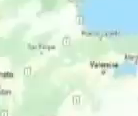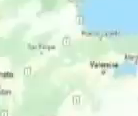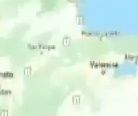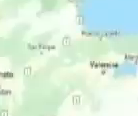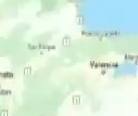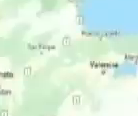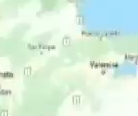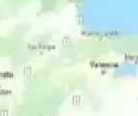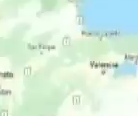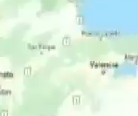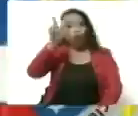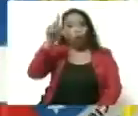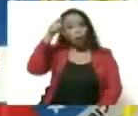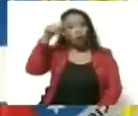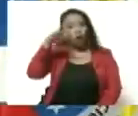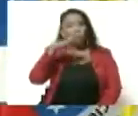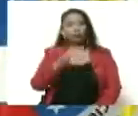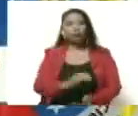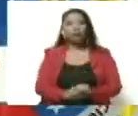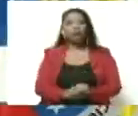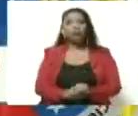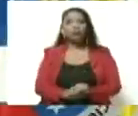de ambos pueblos, hermanos.